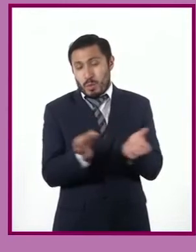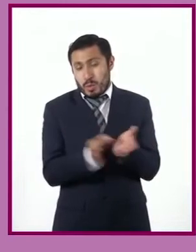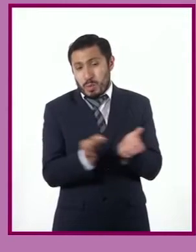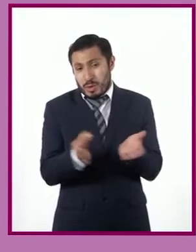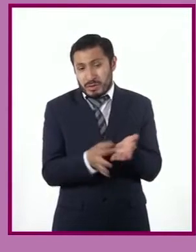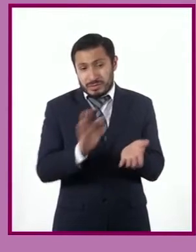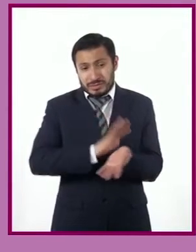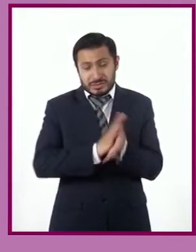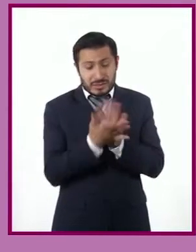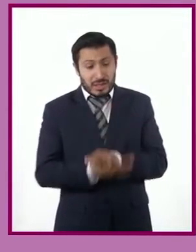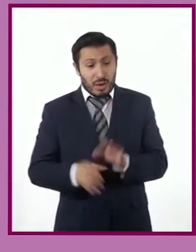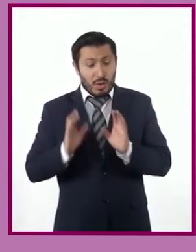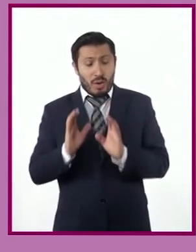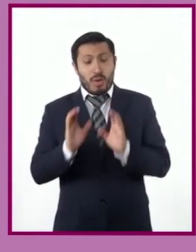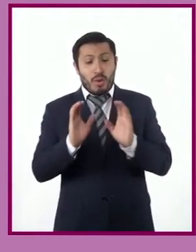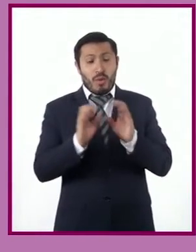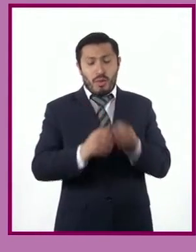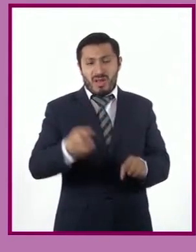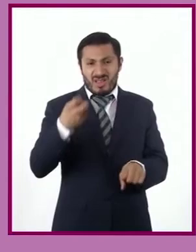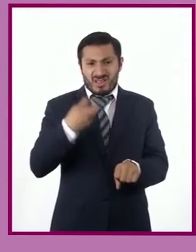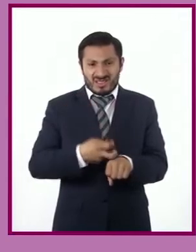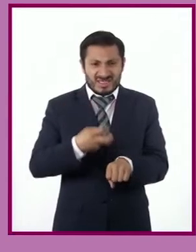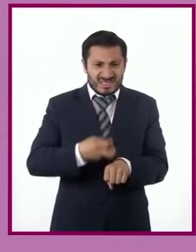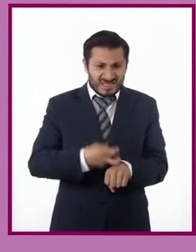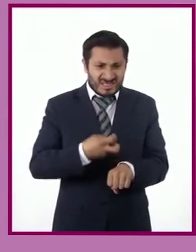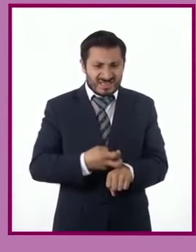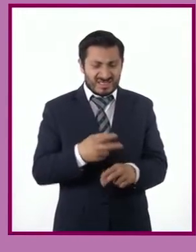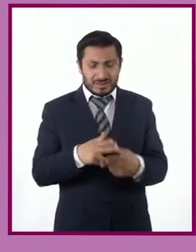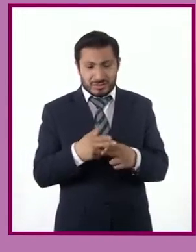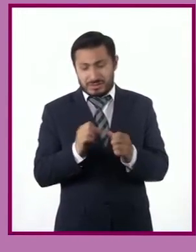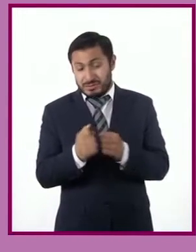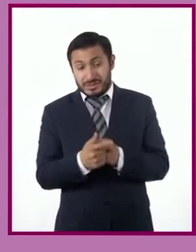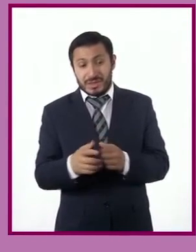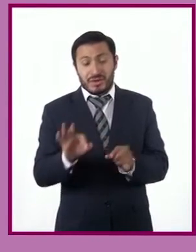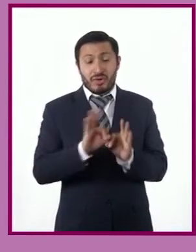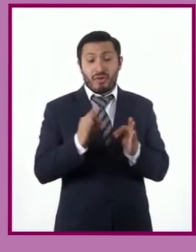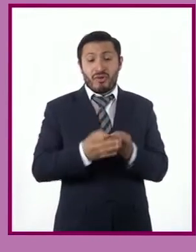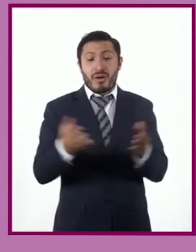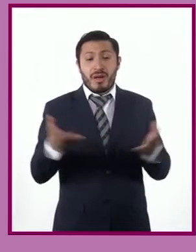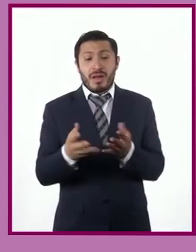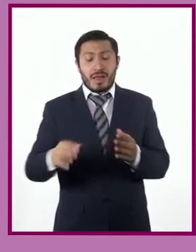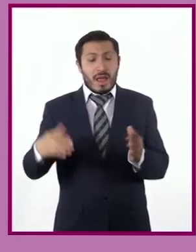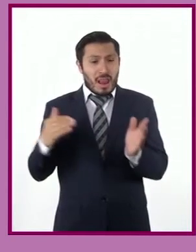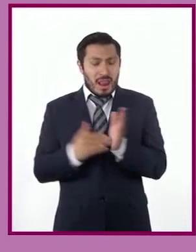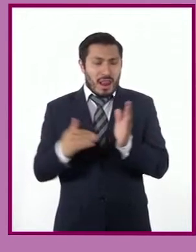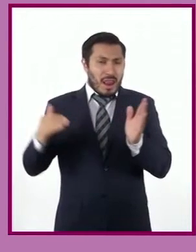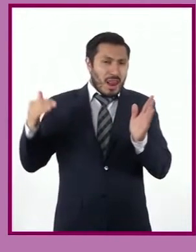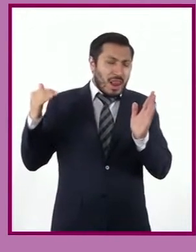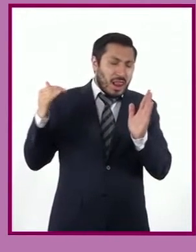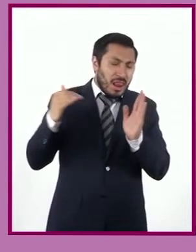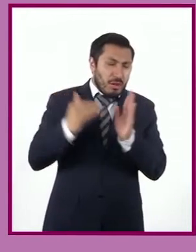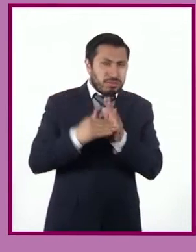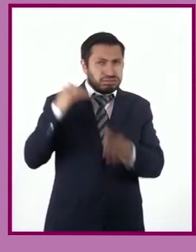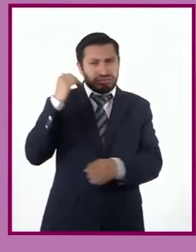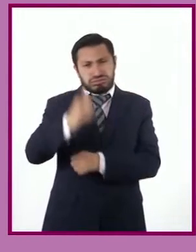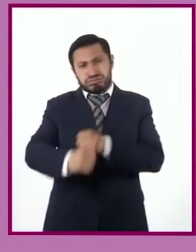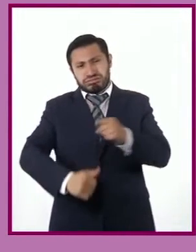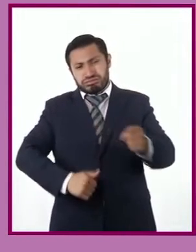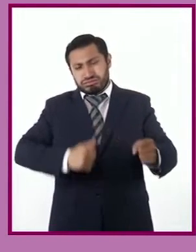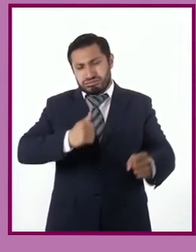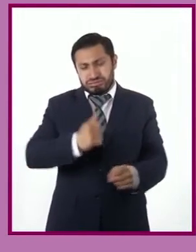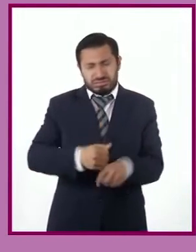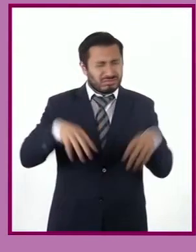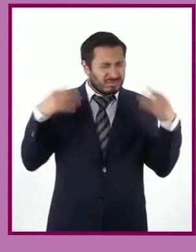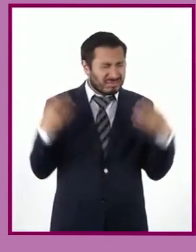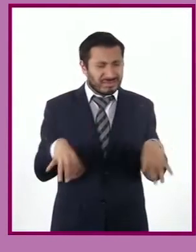y la preservación de partes duras. Estos procesos se llevan a cabo a través de miles o millones de años y no solo